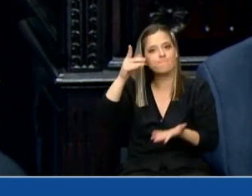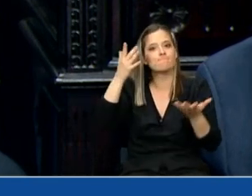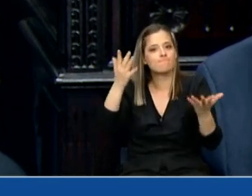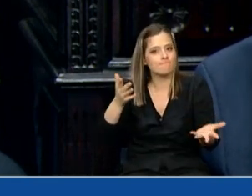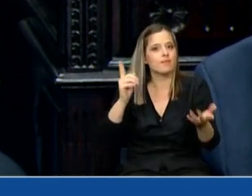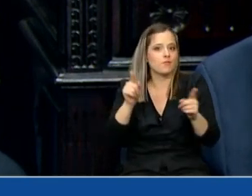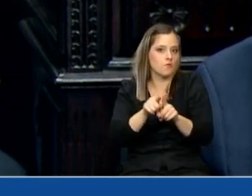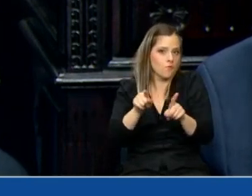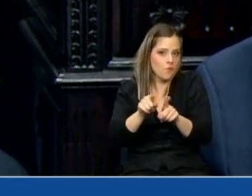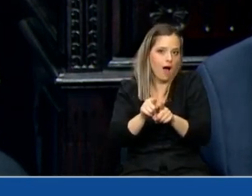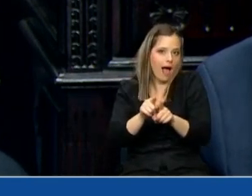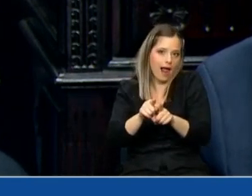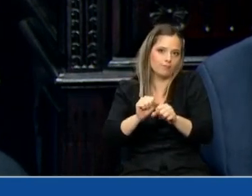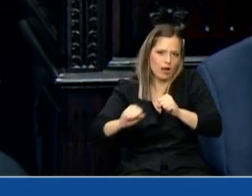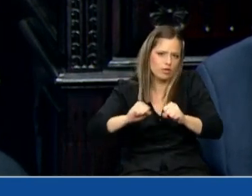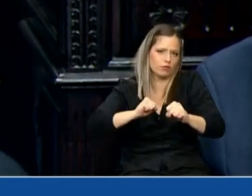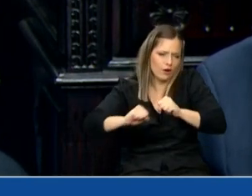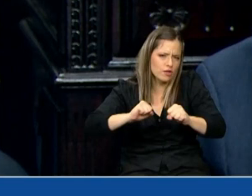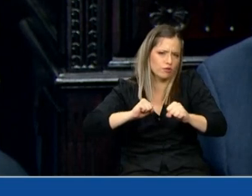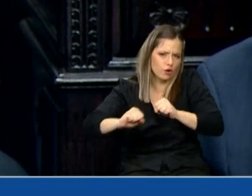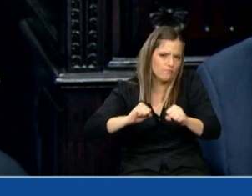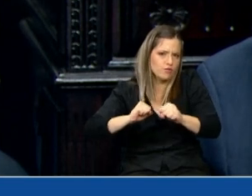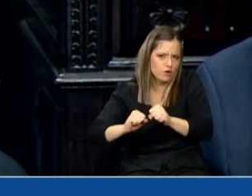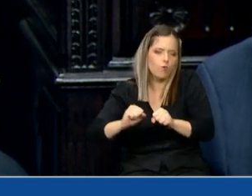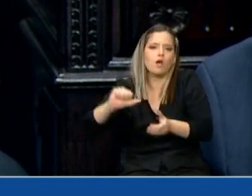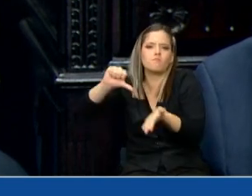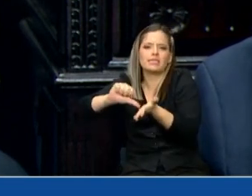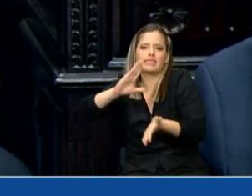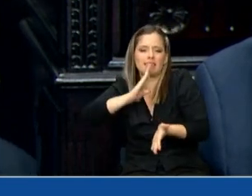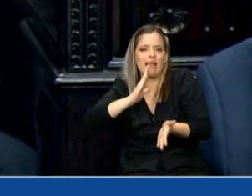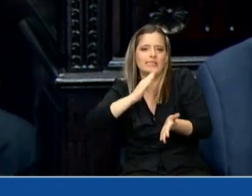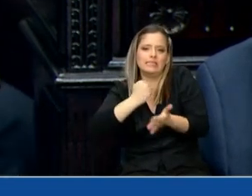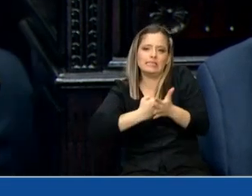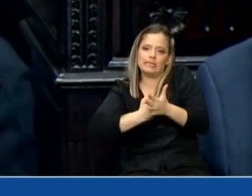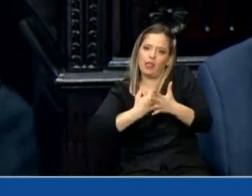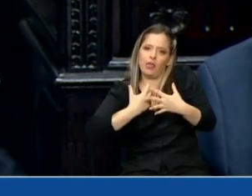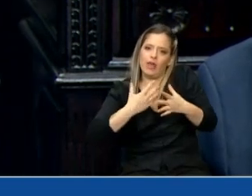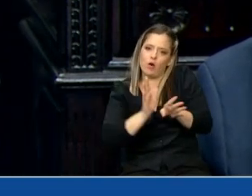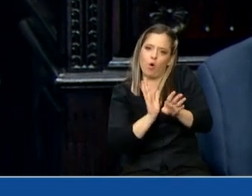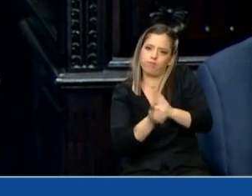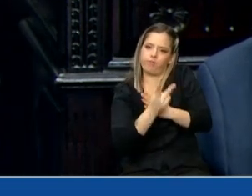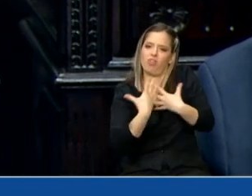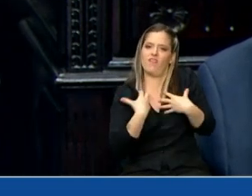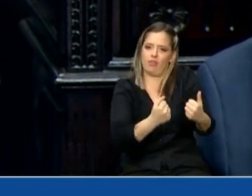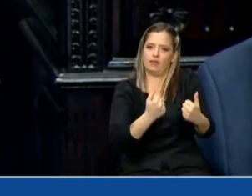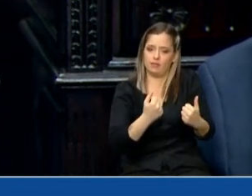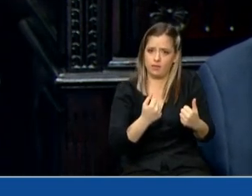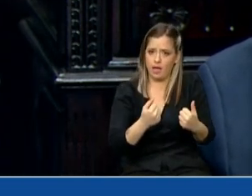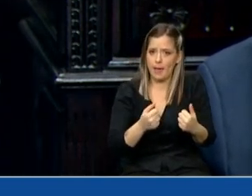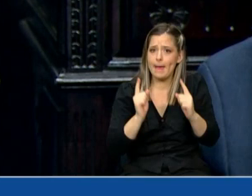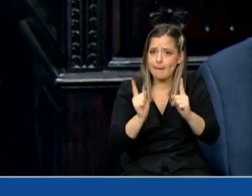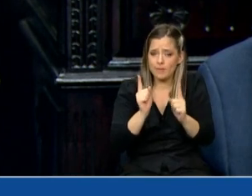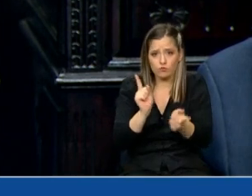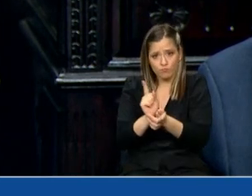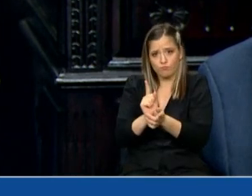que ha recibido y hemos tenido que escuchar recién, en la forma moderna que toma el